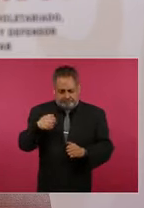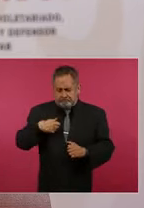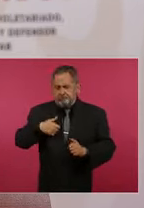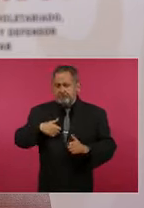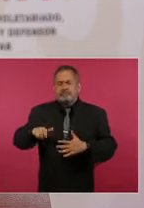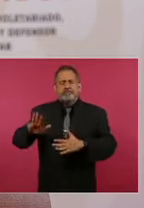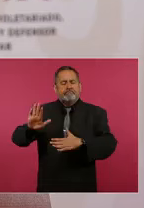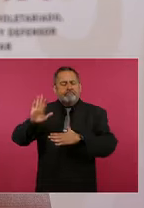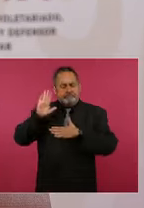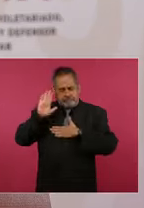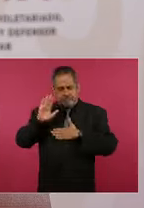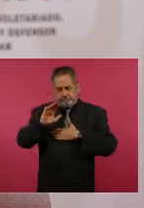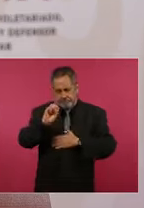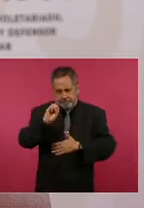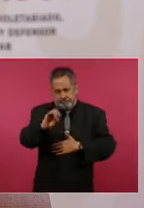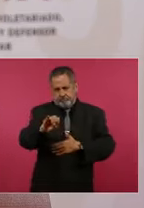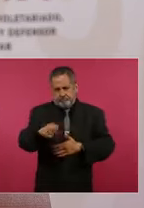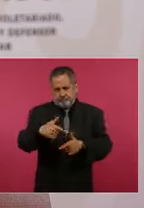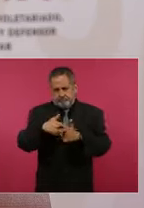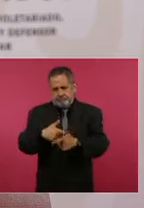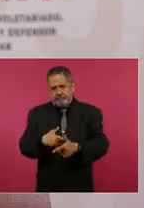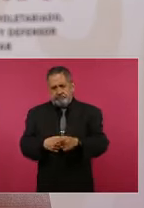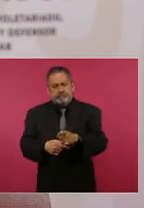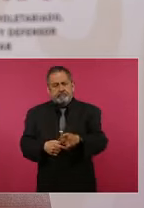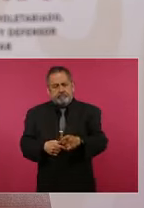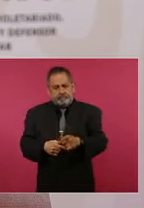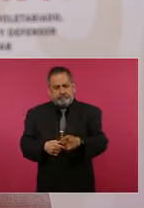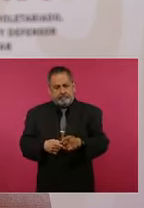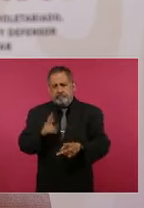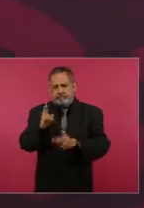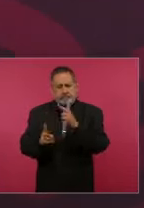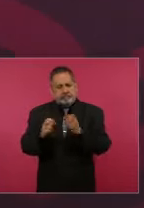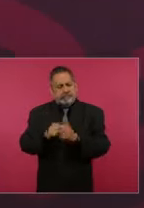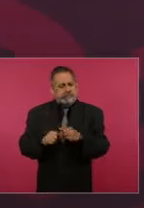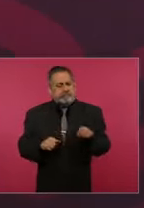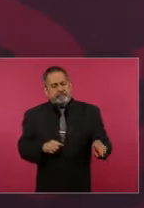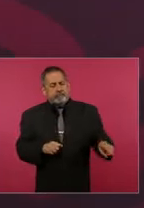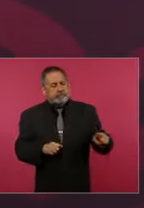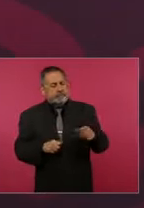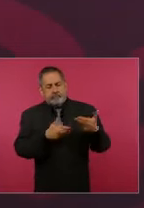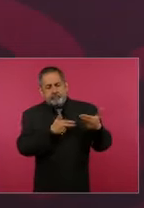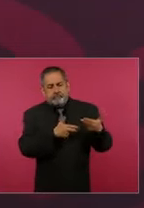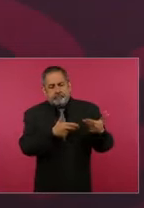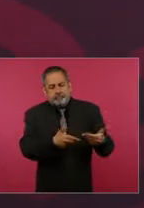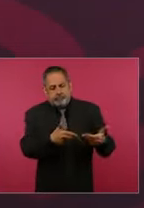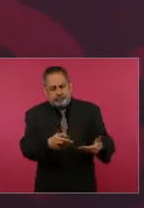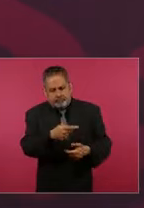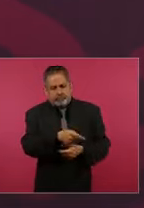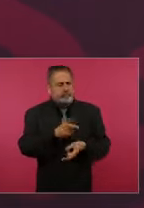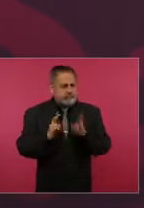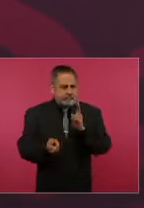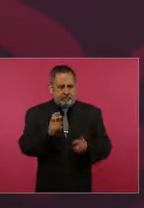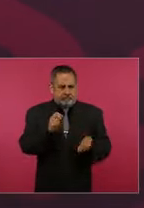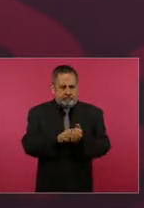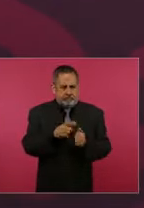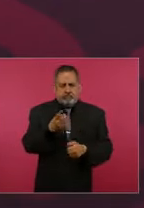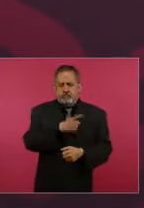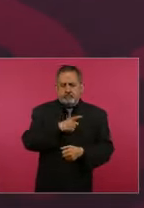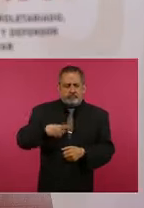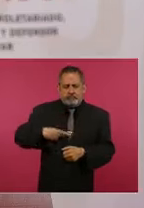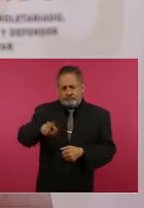compromiso de hablar con los herederos y que se respete